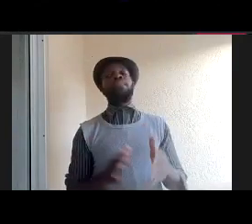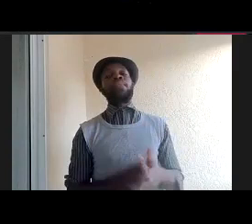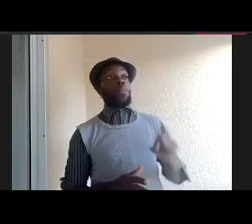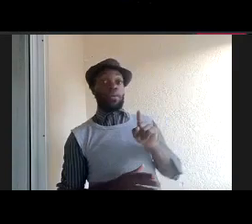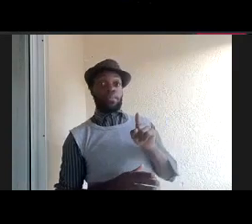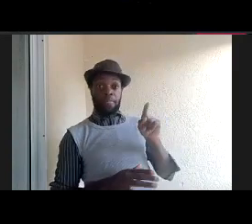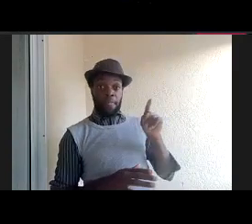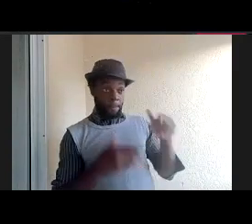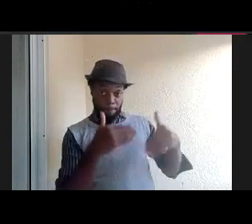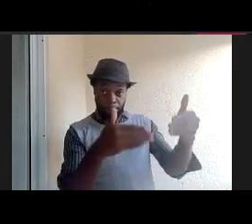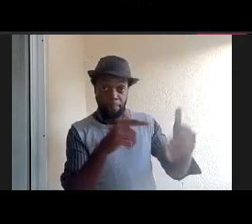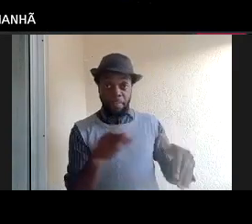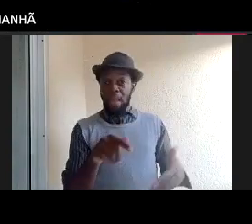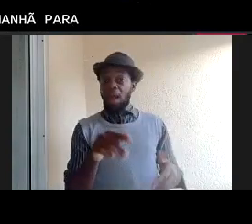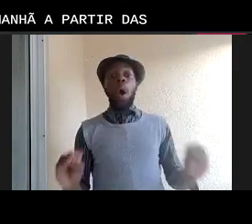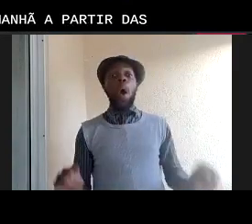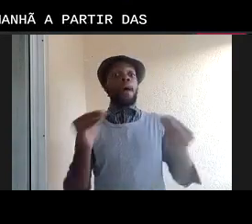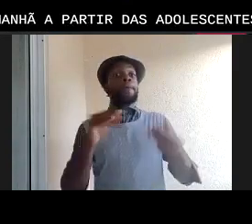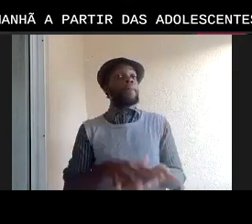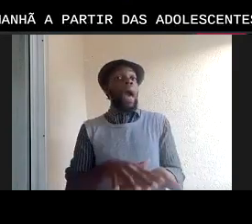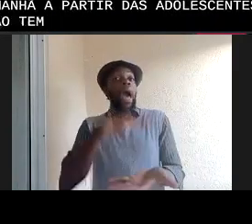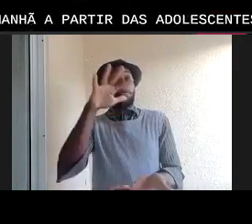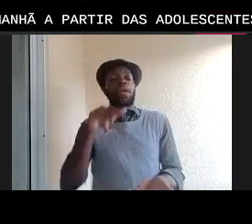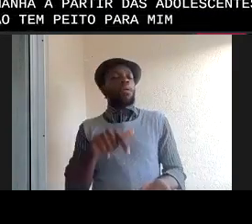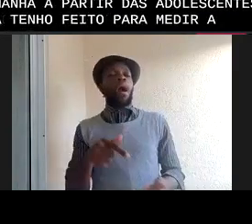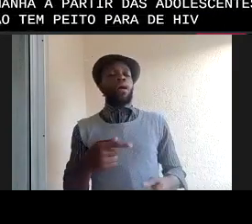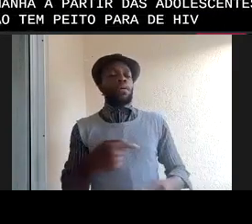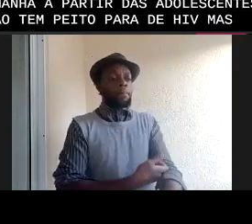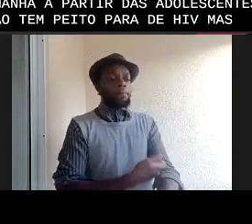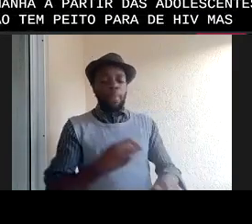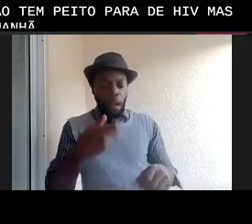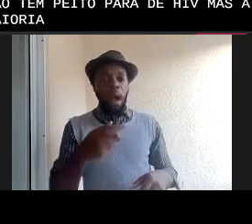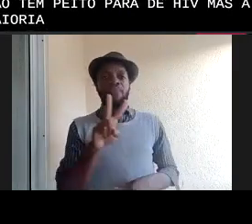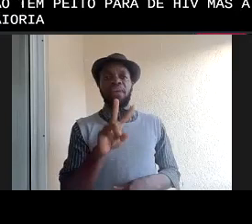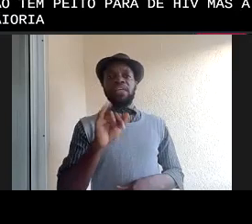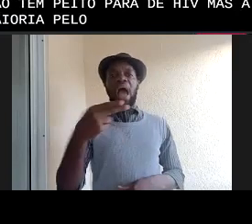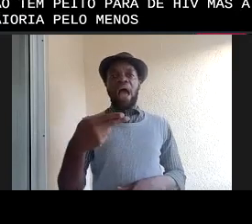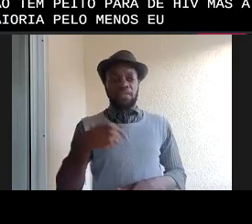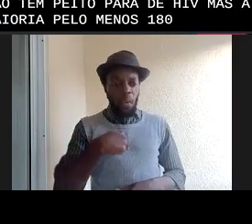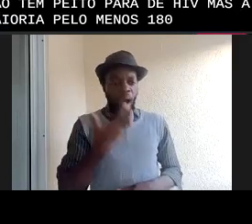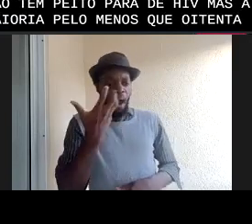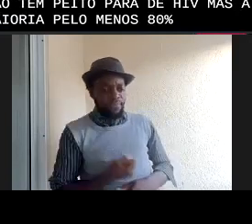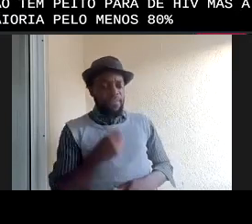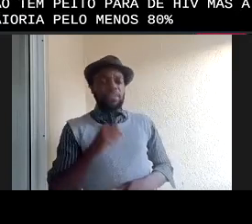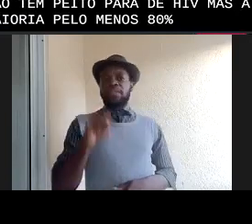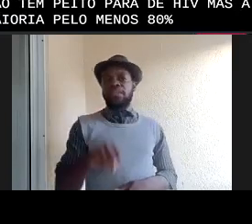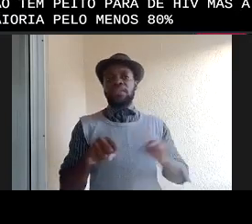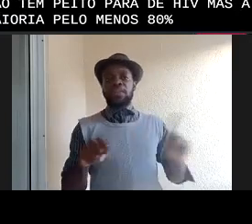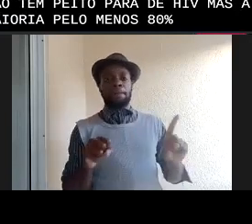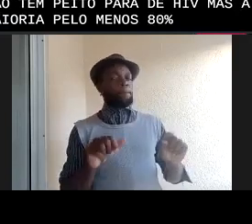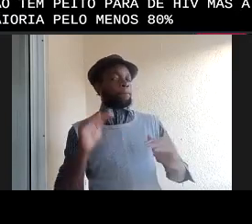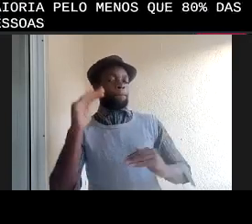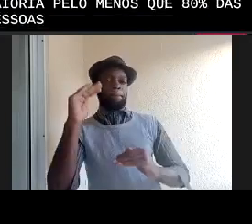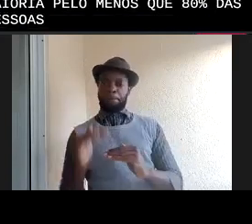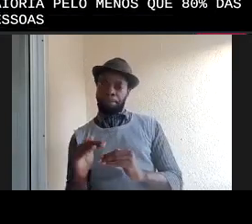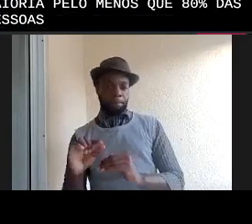la prueba del VIH. Sin embargo, la mayoría, al menos el 80% de las que se hacen la prueba, reciben